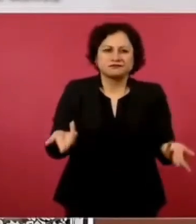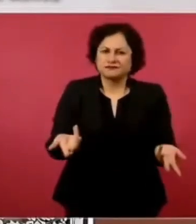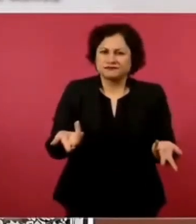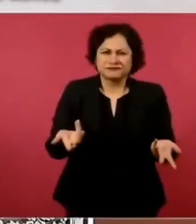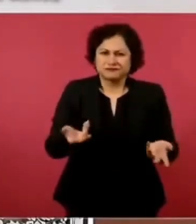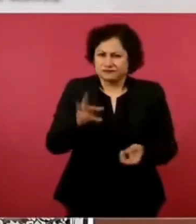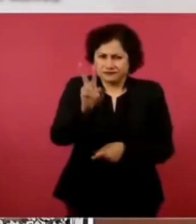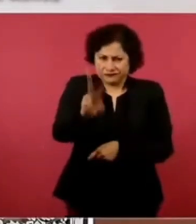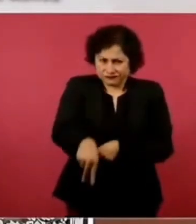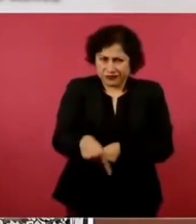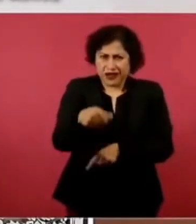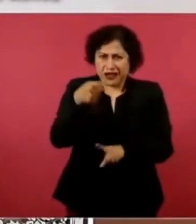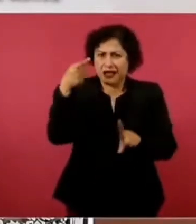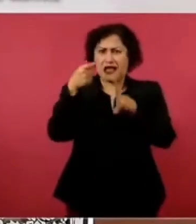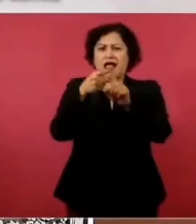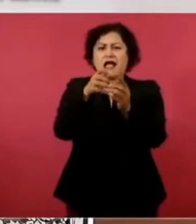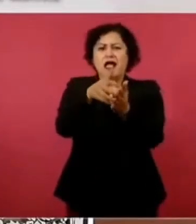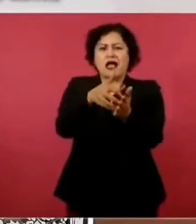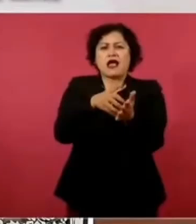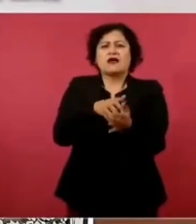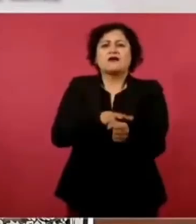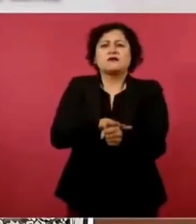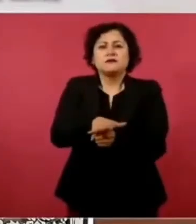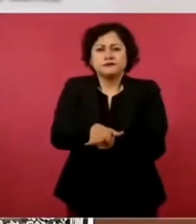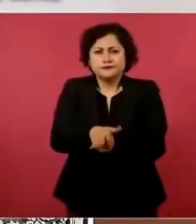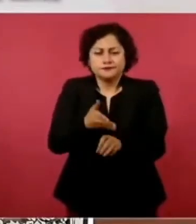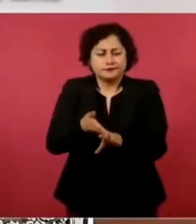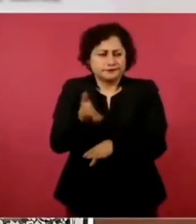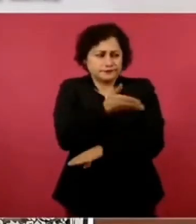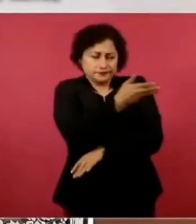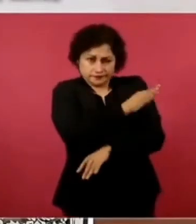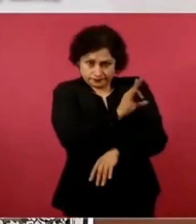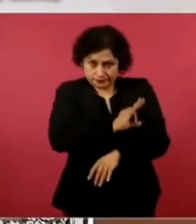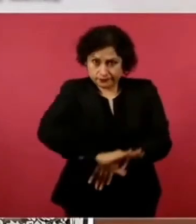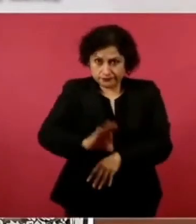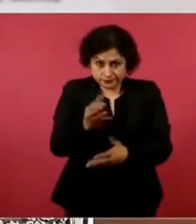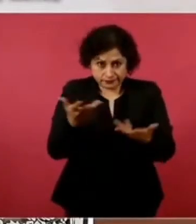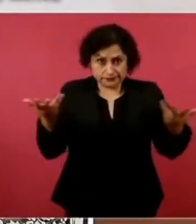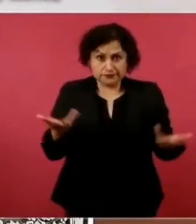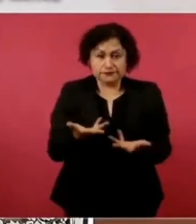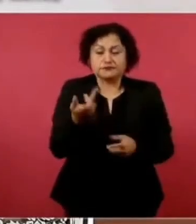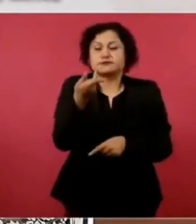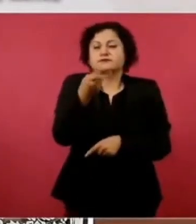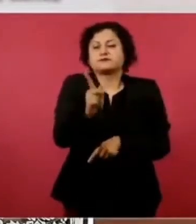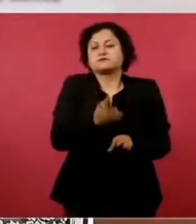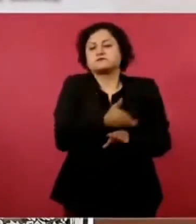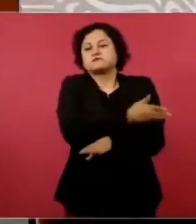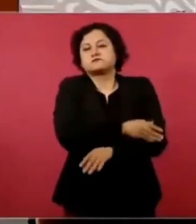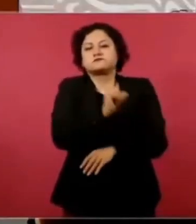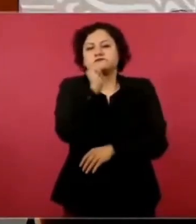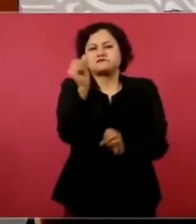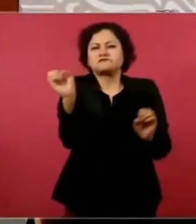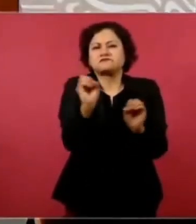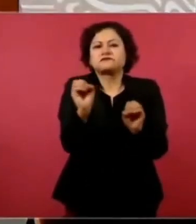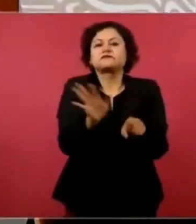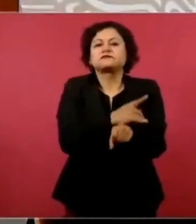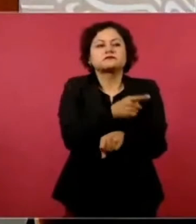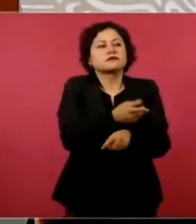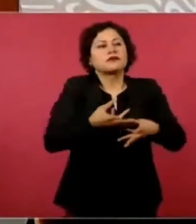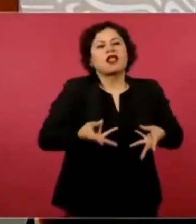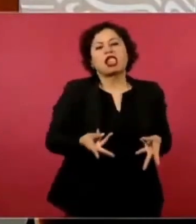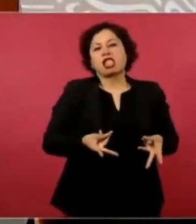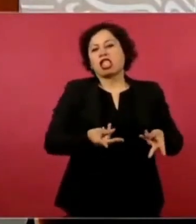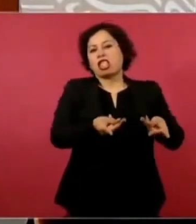otro momento y no se hacía porque mediante el derroche